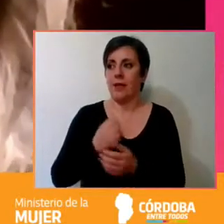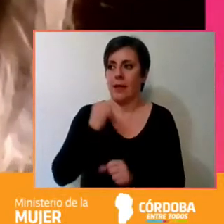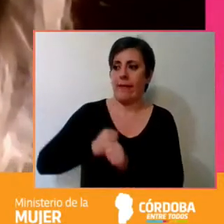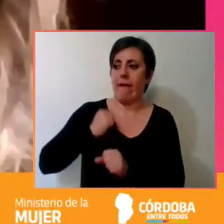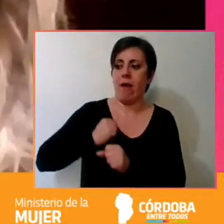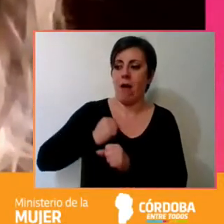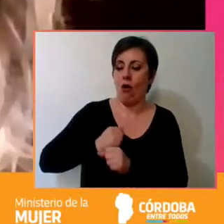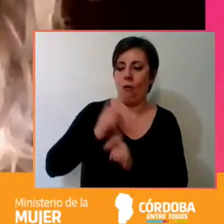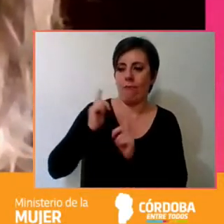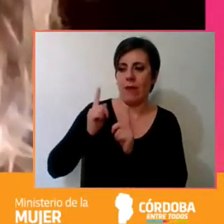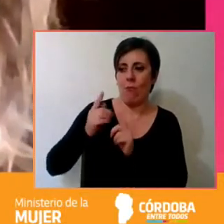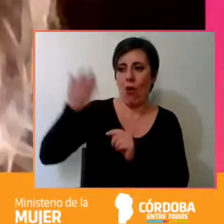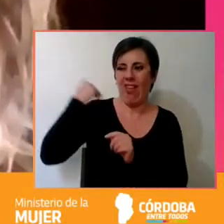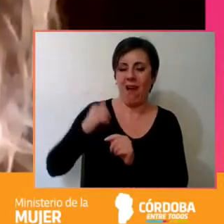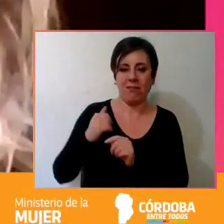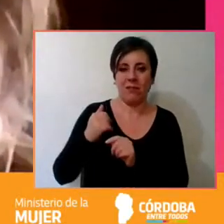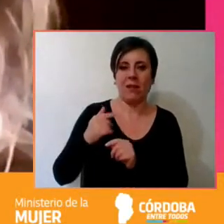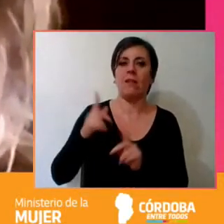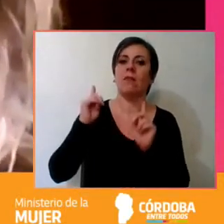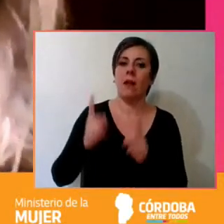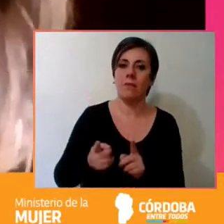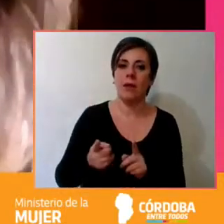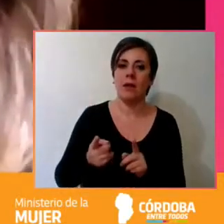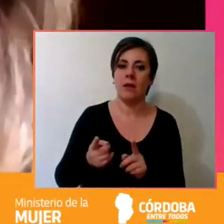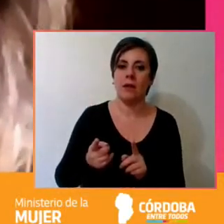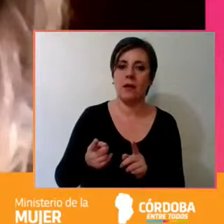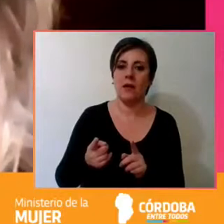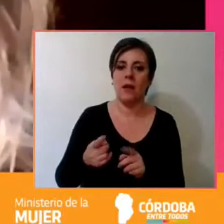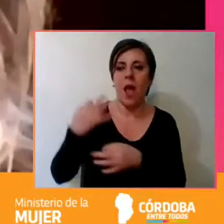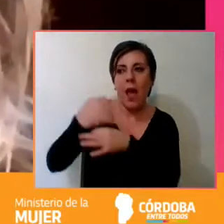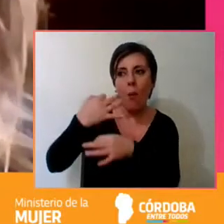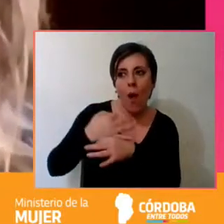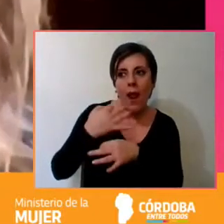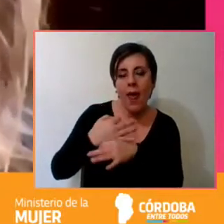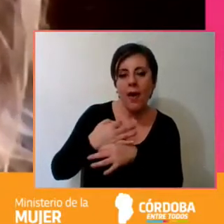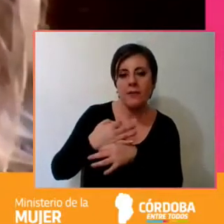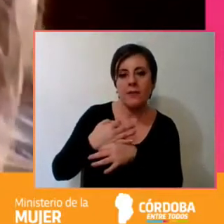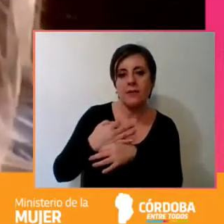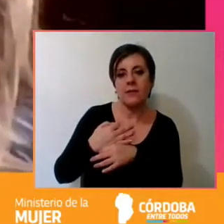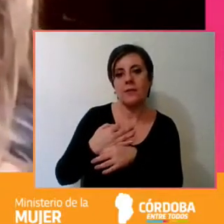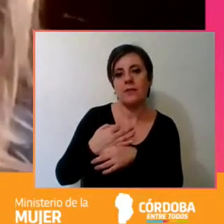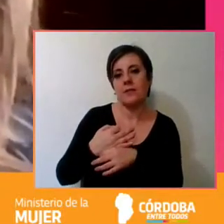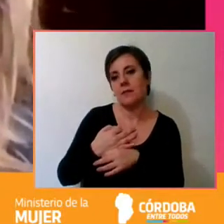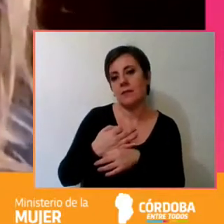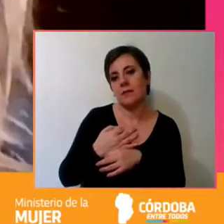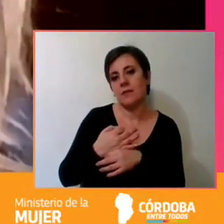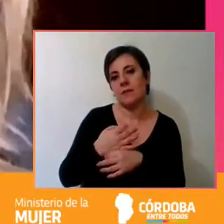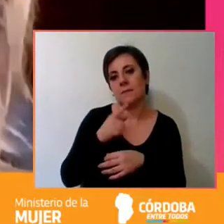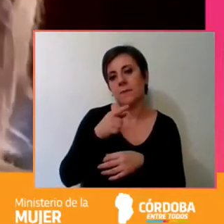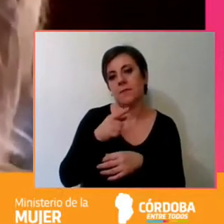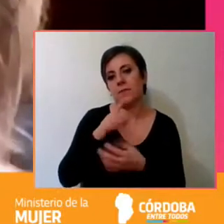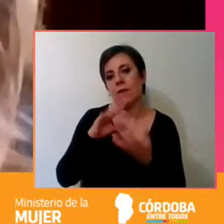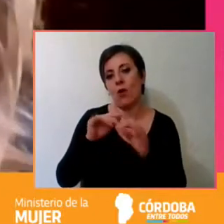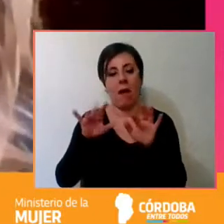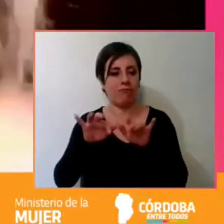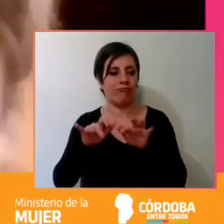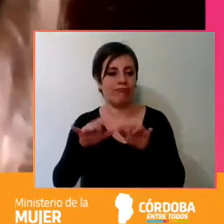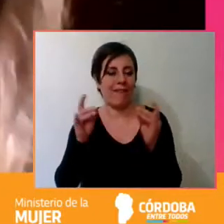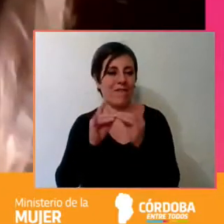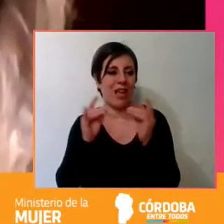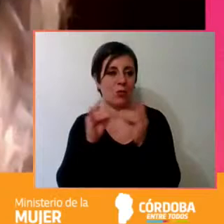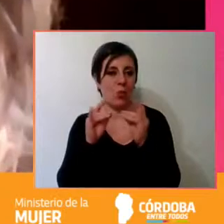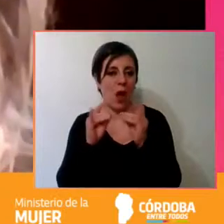que además asumimos el tema de las escuelas, porque ahora las escuelas, la mayoría son digitales, y entonces